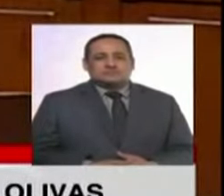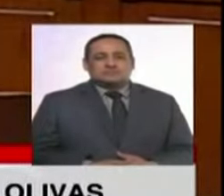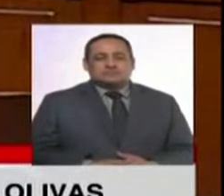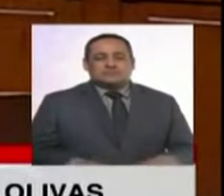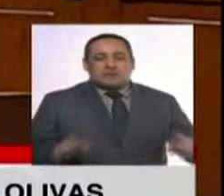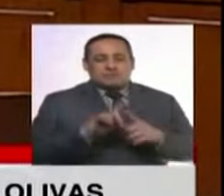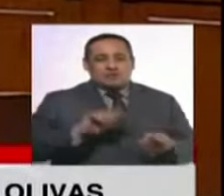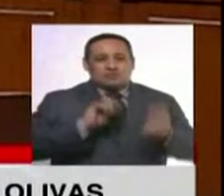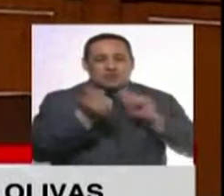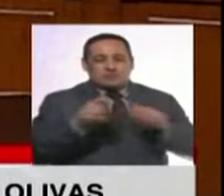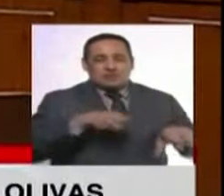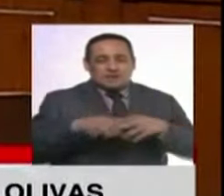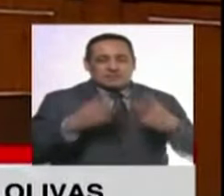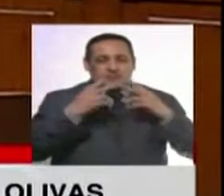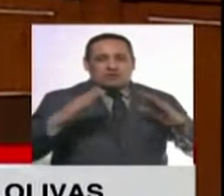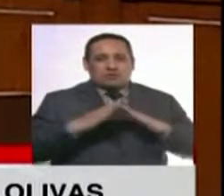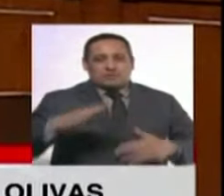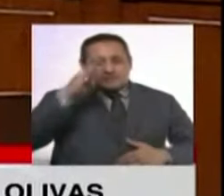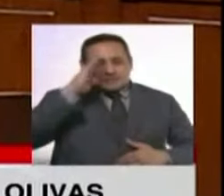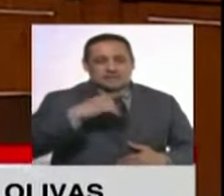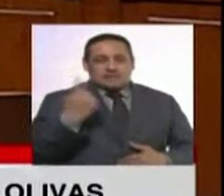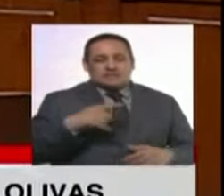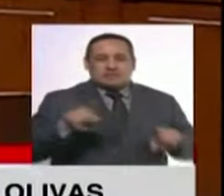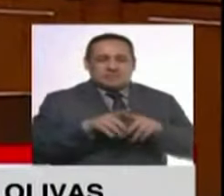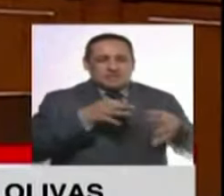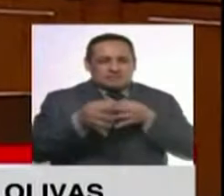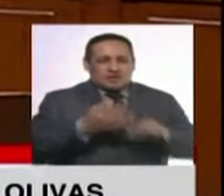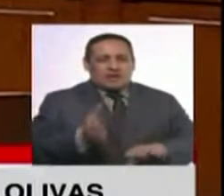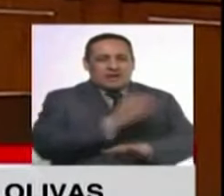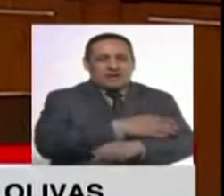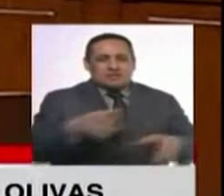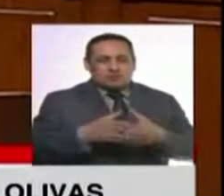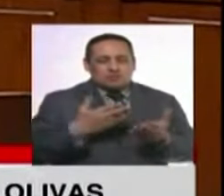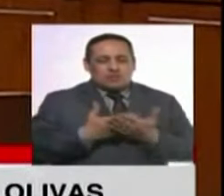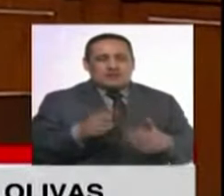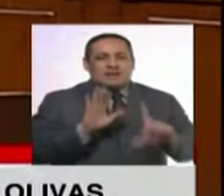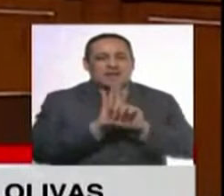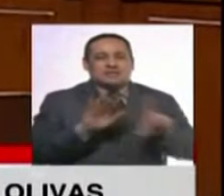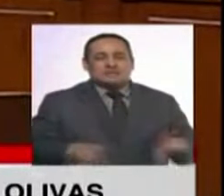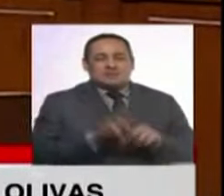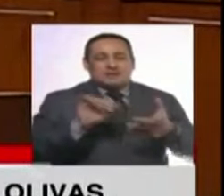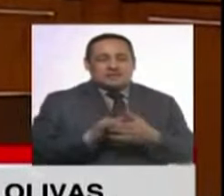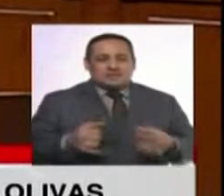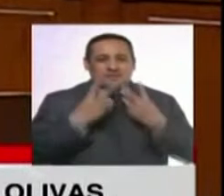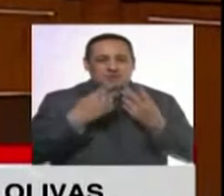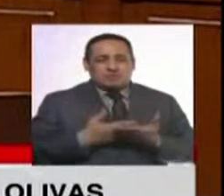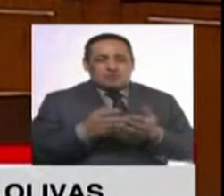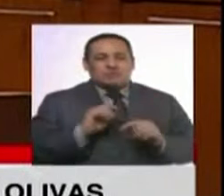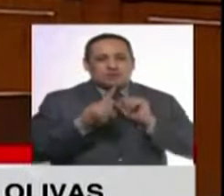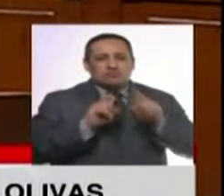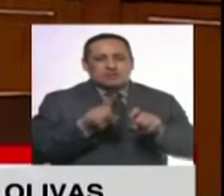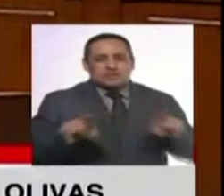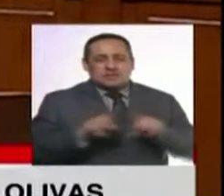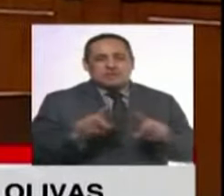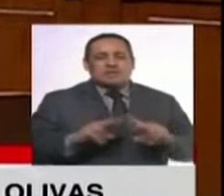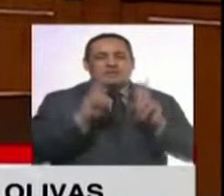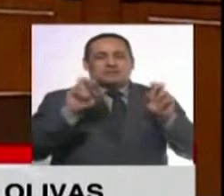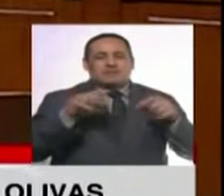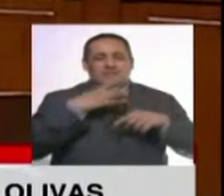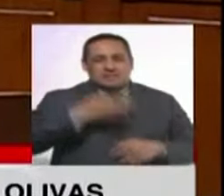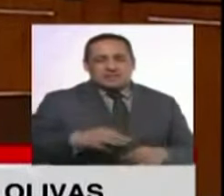sobre los cambios realizados en la comandancia general ya fueron explicados de la perspectiva legal y argumentativa con las causas